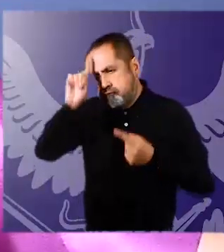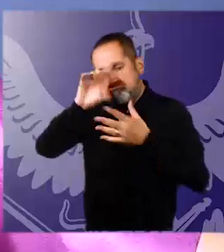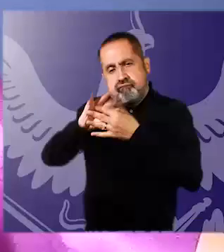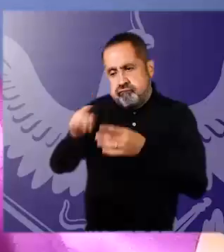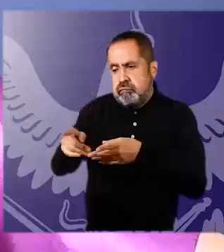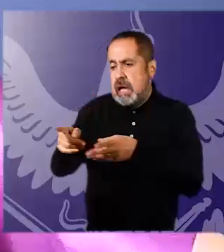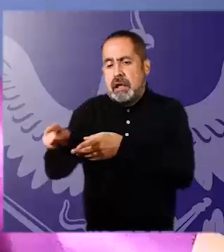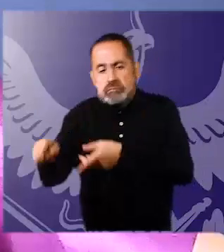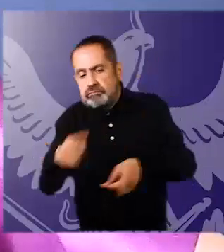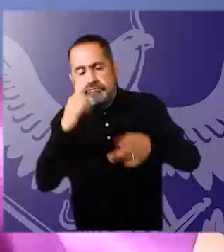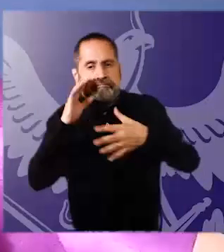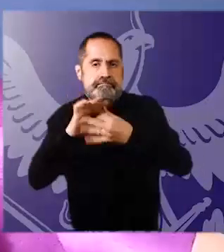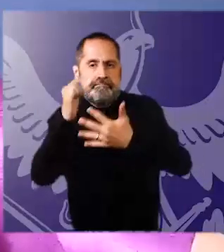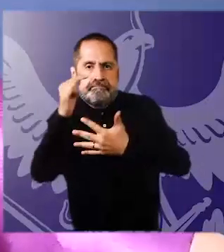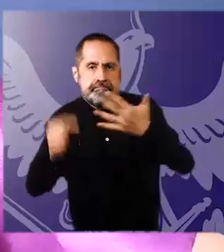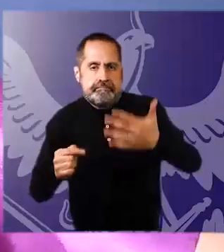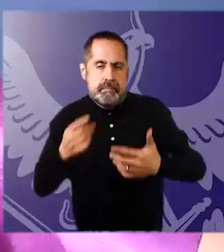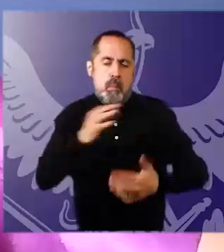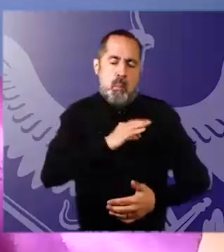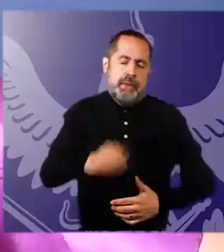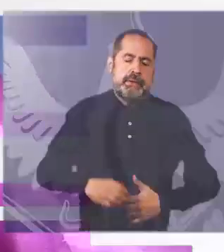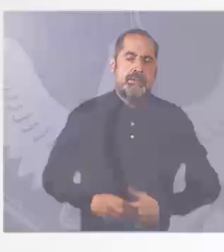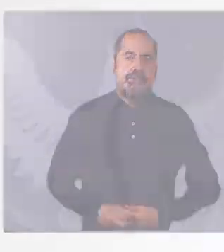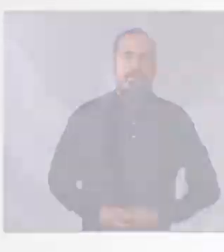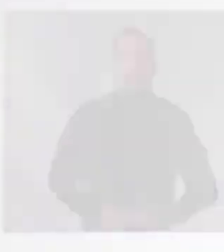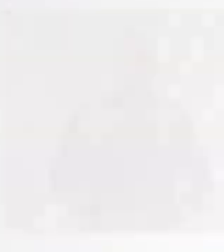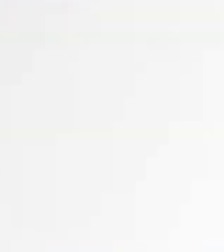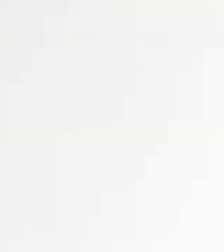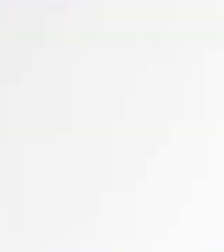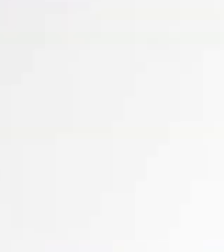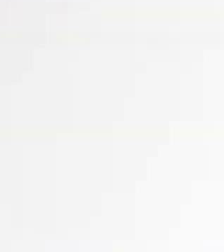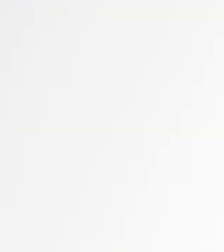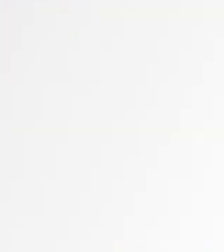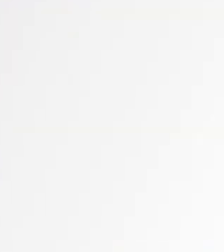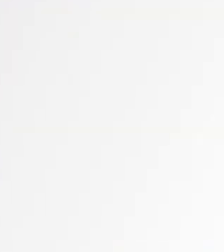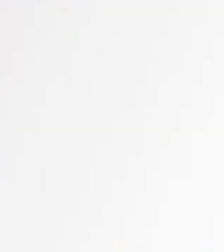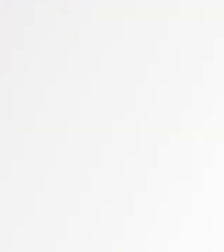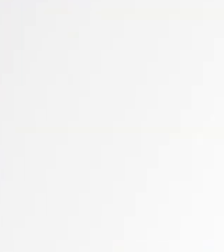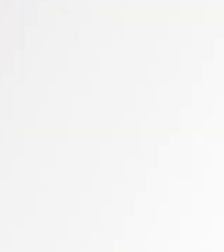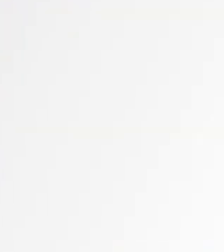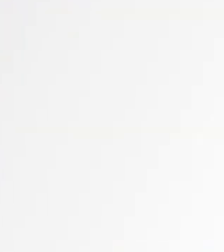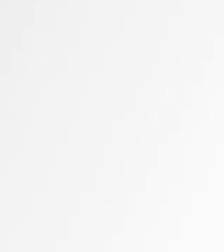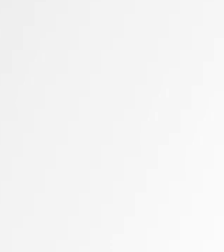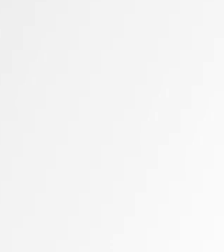prevención, pero también para la atención y para la orientación.